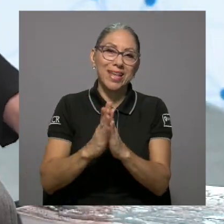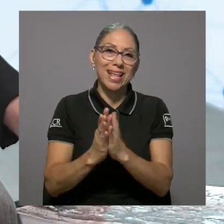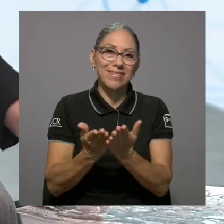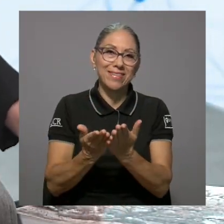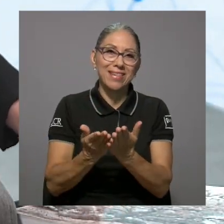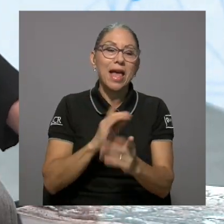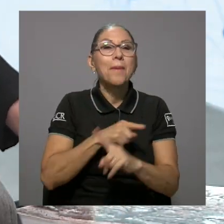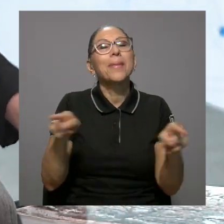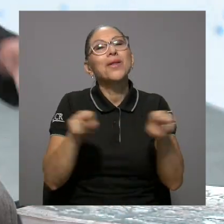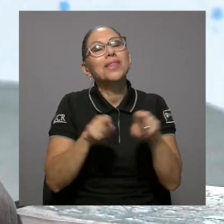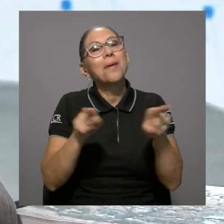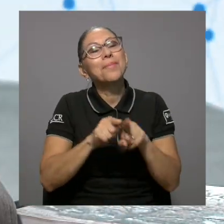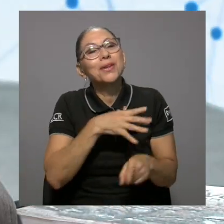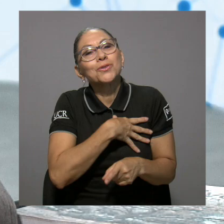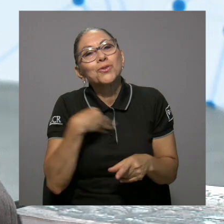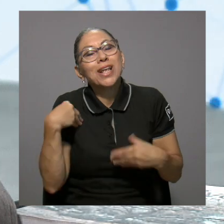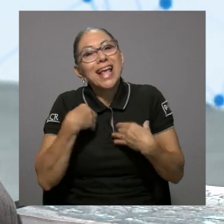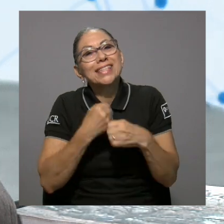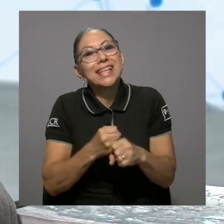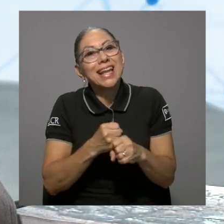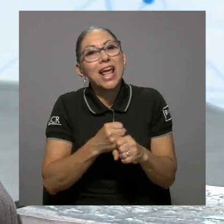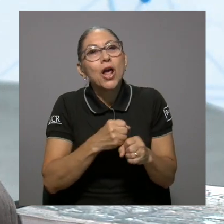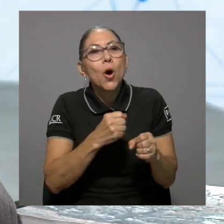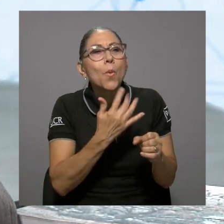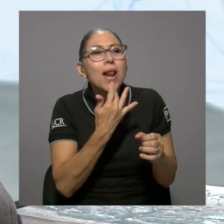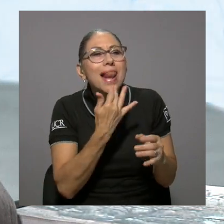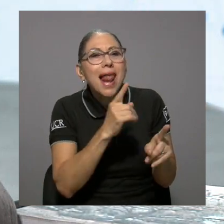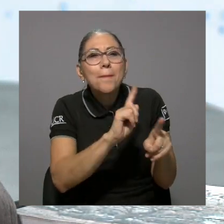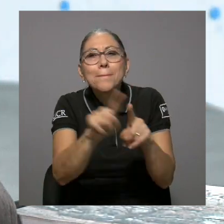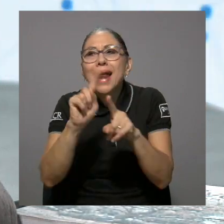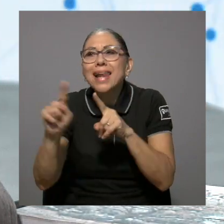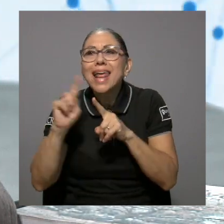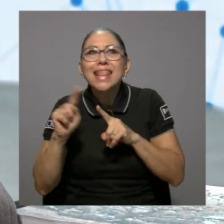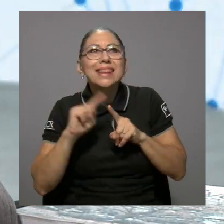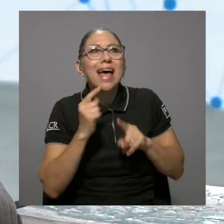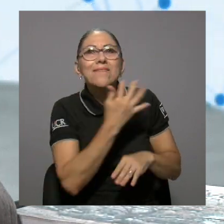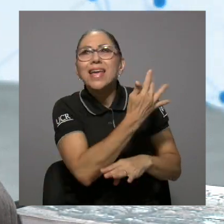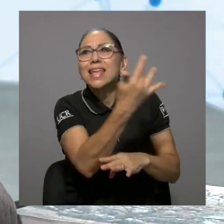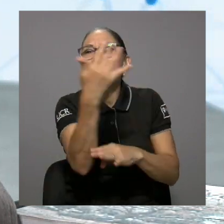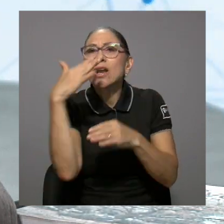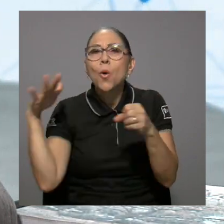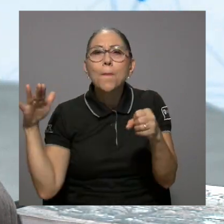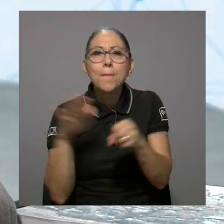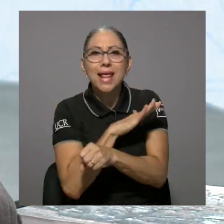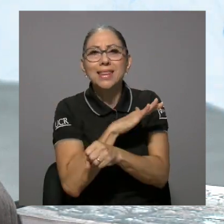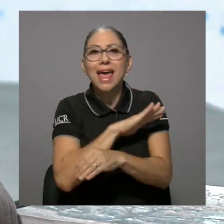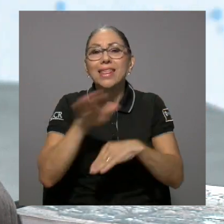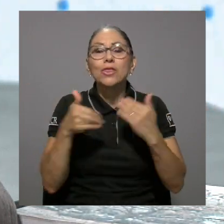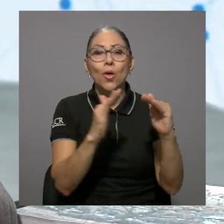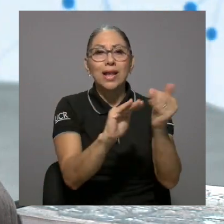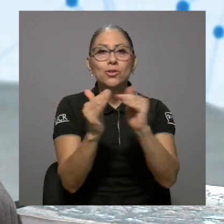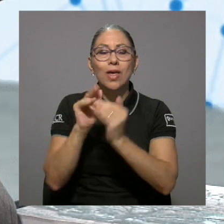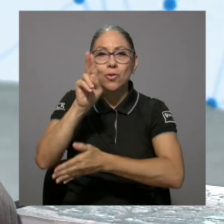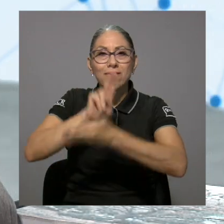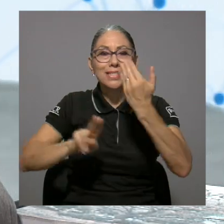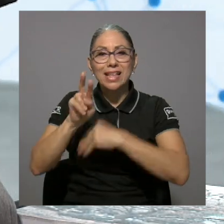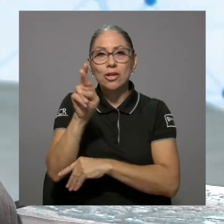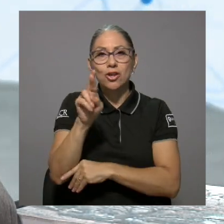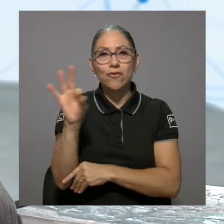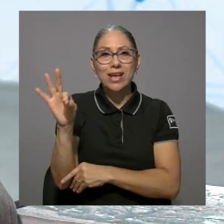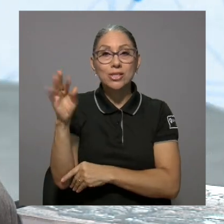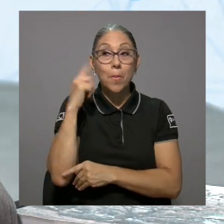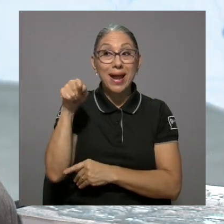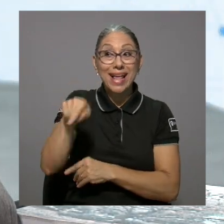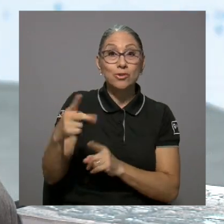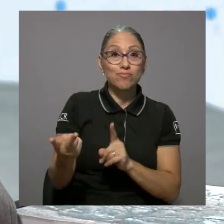pero también nos gustaría hacer la paleta vegetal completa, ¿verdad? De todo la Ciudad Universitaria Rodrigo Facio, que sirva, insisto, para